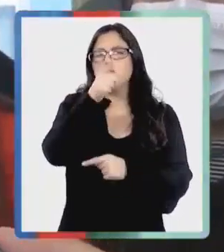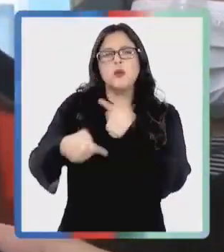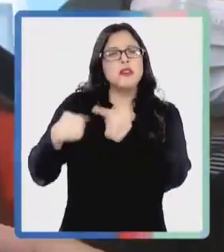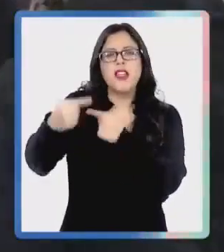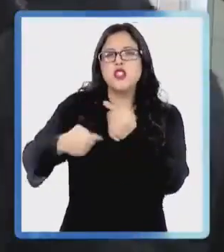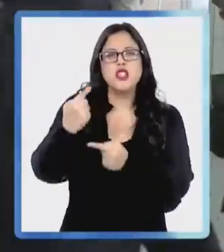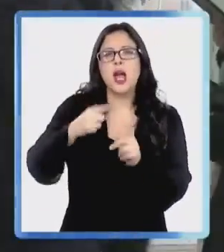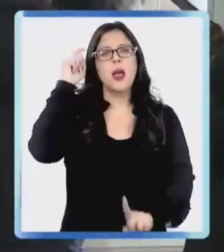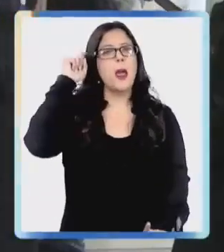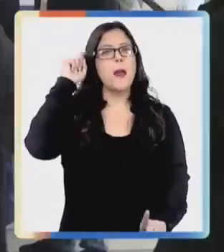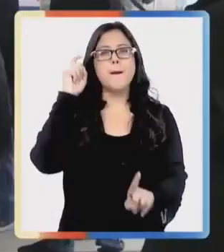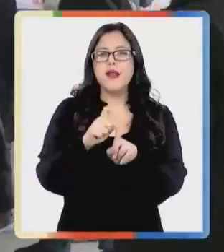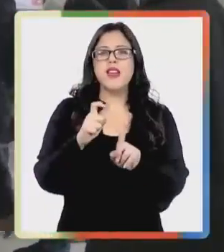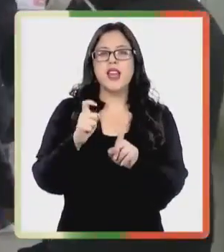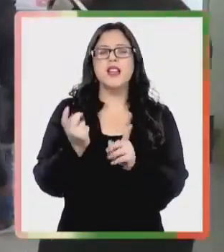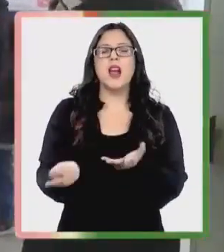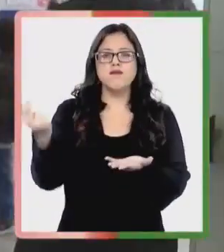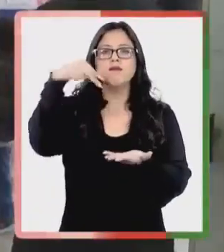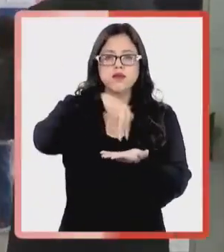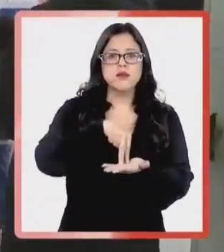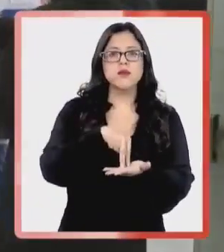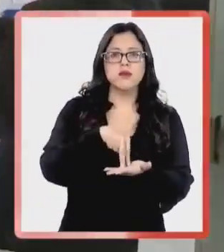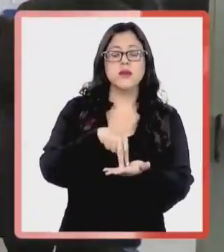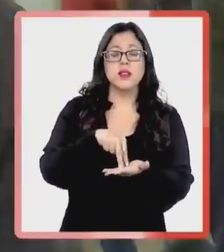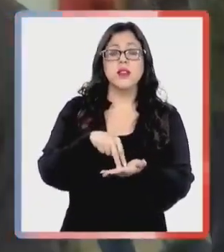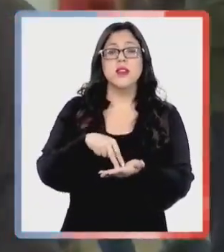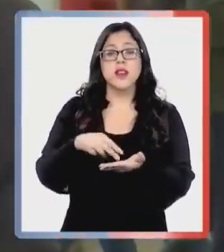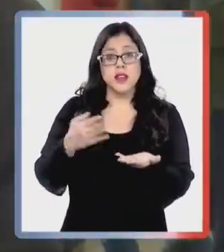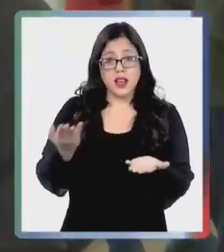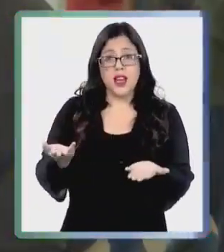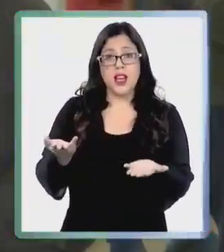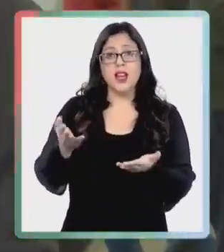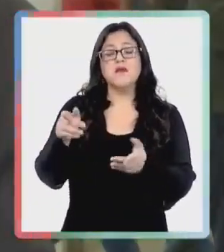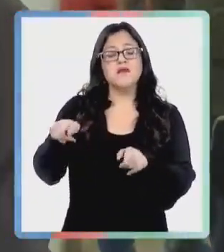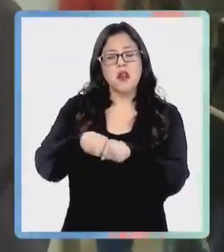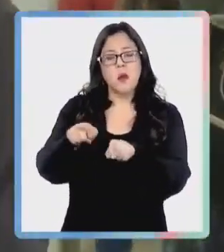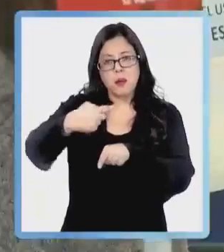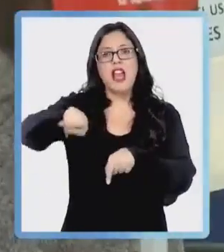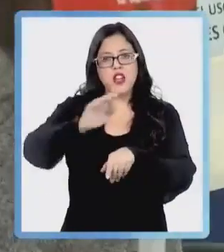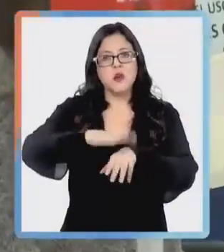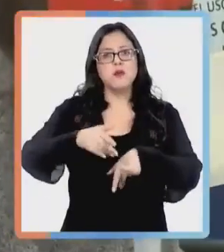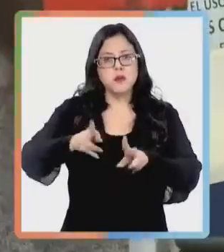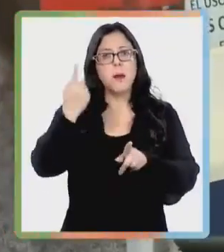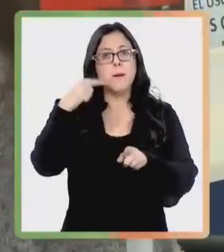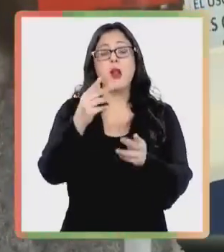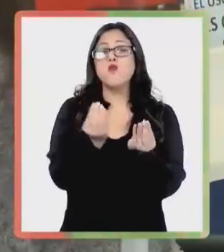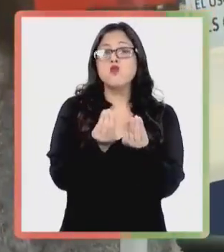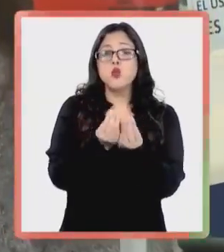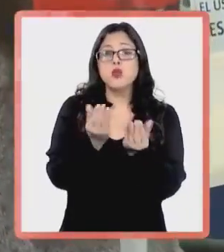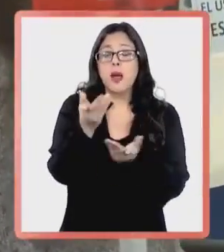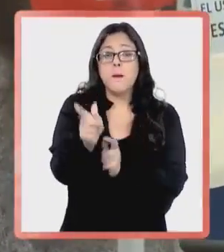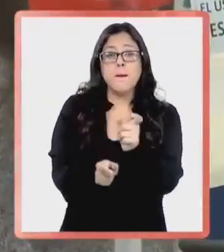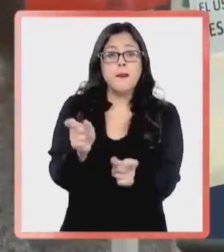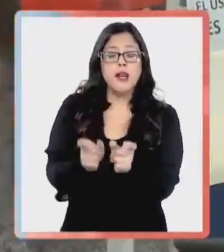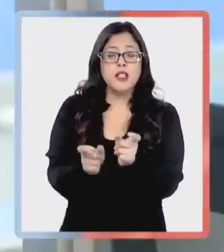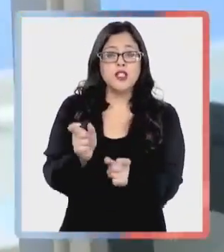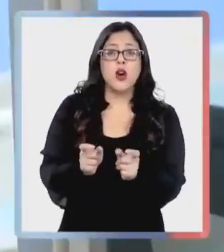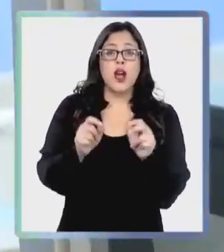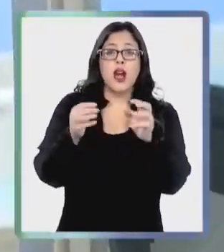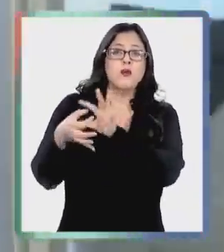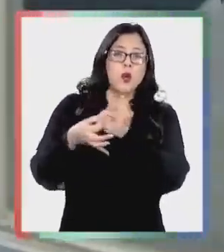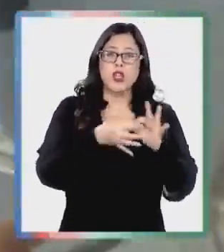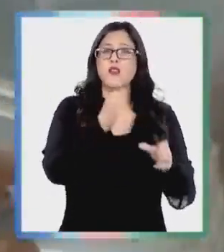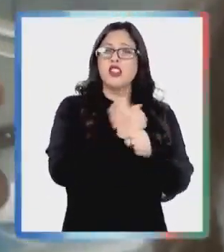y que prefieren venir de manera presencial. Para ellos, de todas maneras, está todo habilitado, pero hay muchas personas que